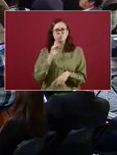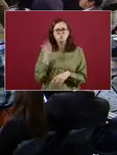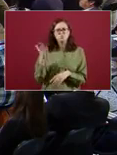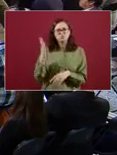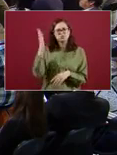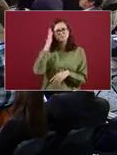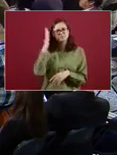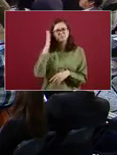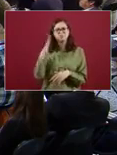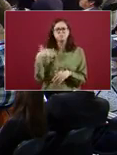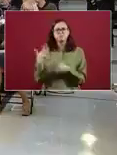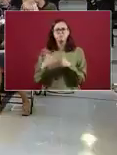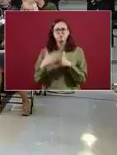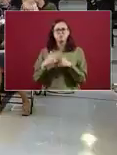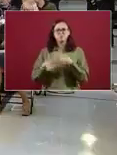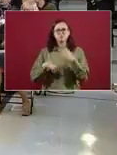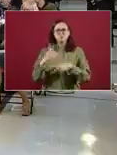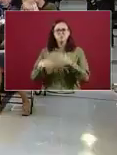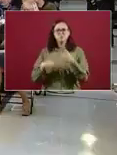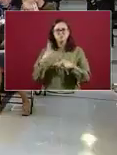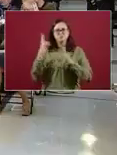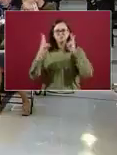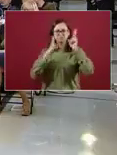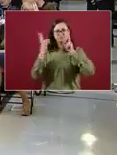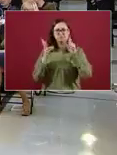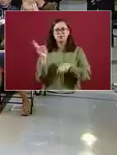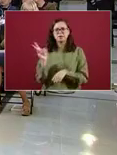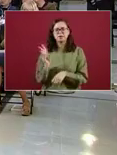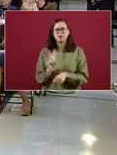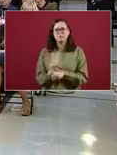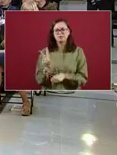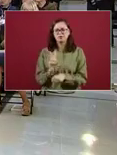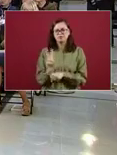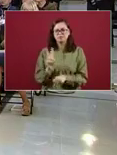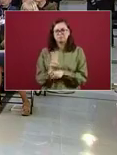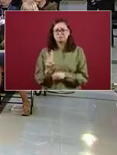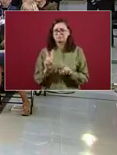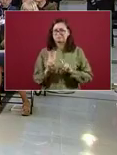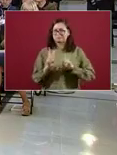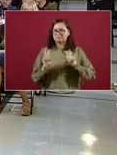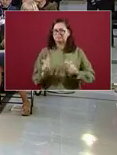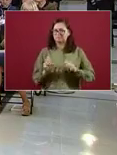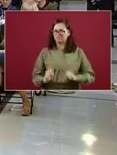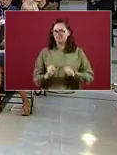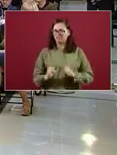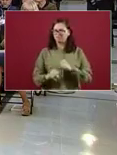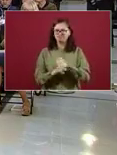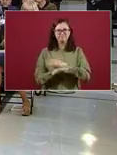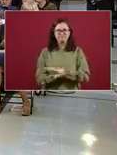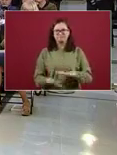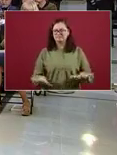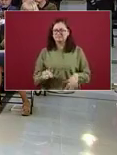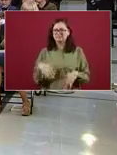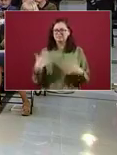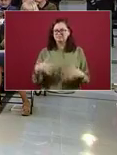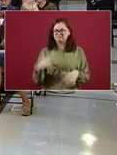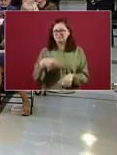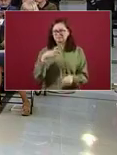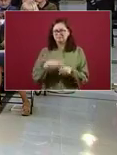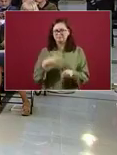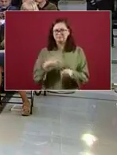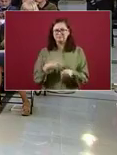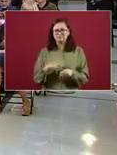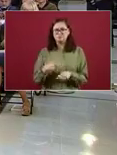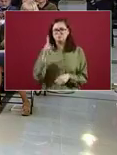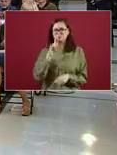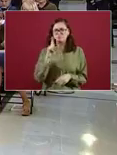una visita a Venezuela. El reporte estuvo bastante duro, a diferencia de lo que se pensaba. Ella,